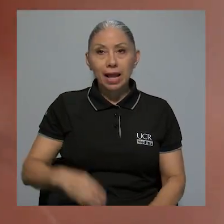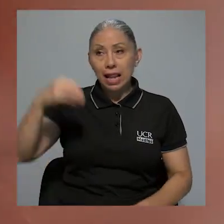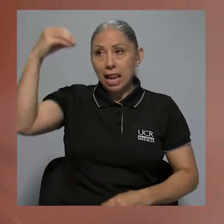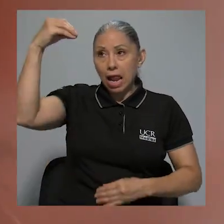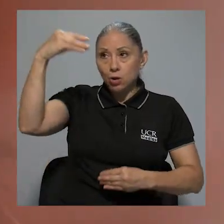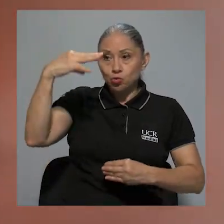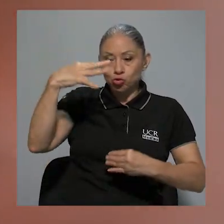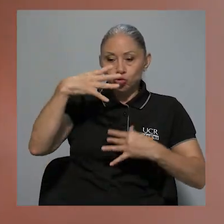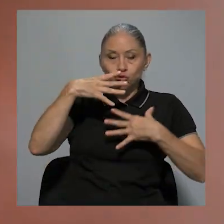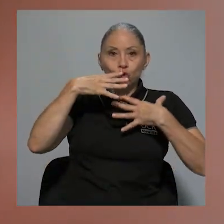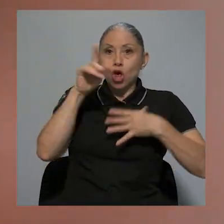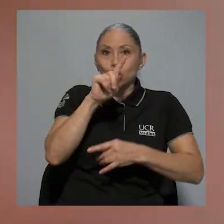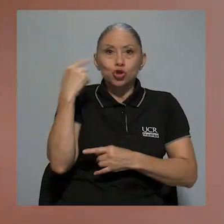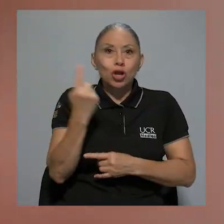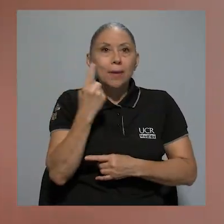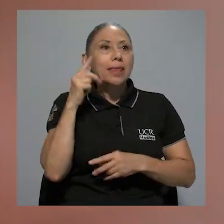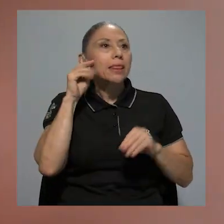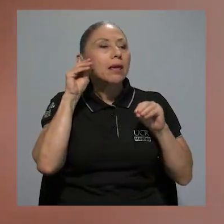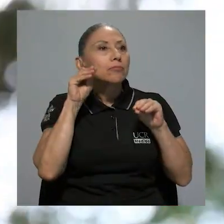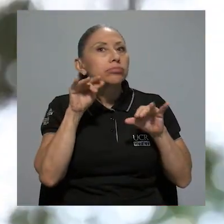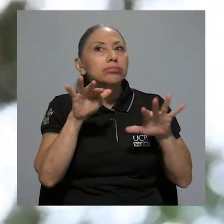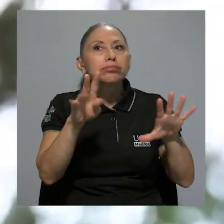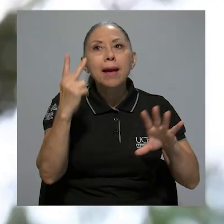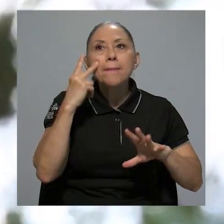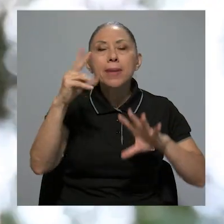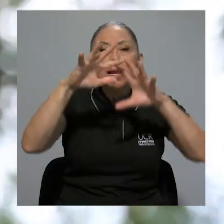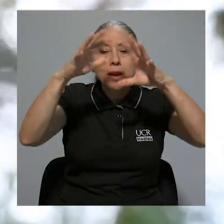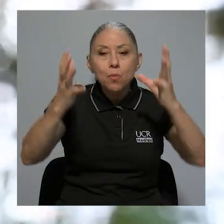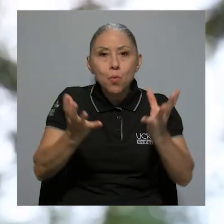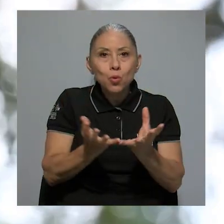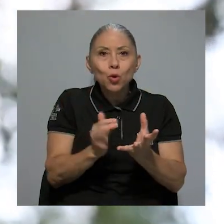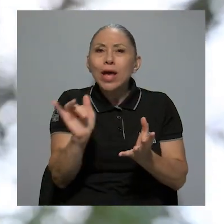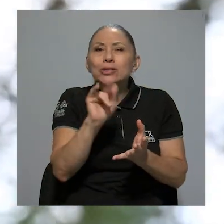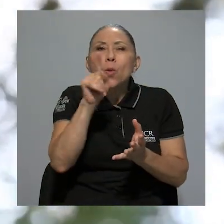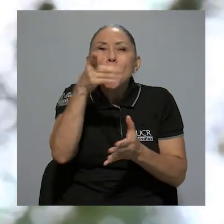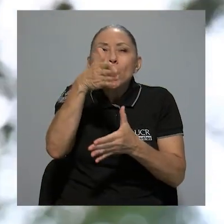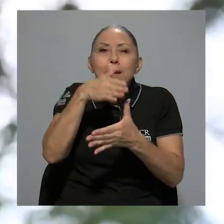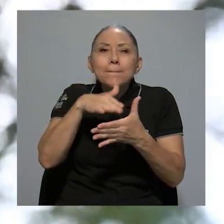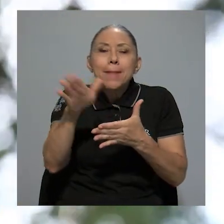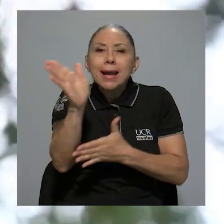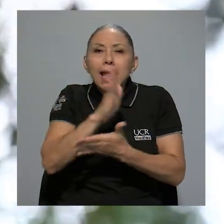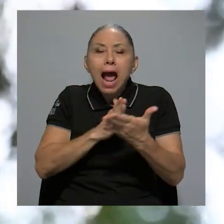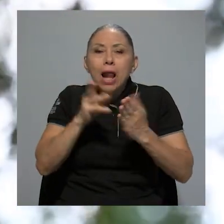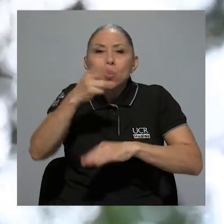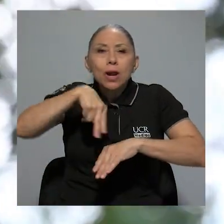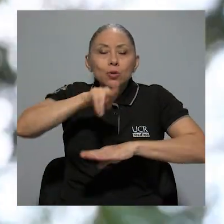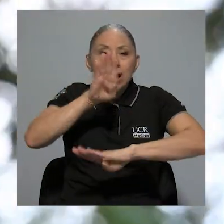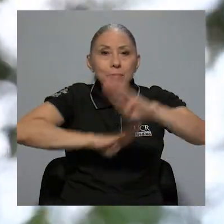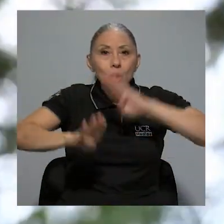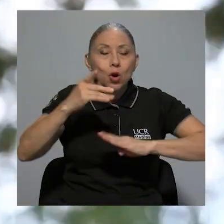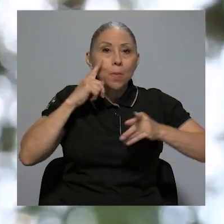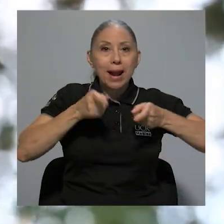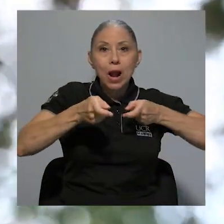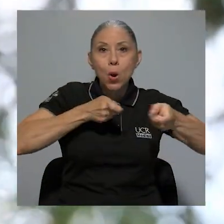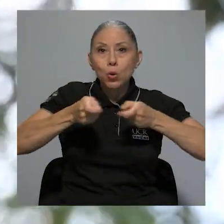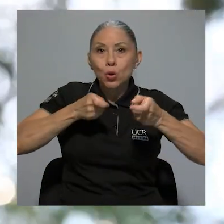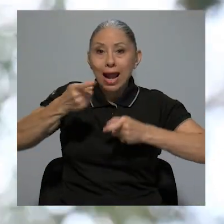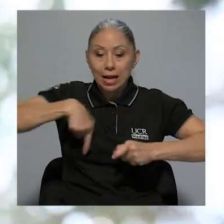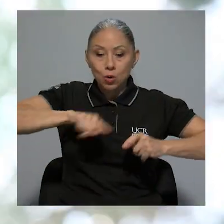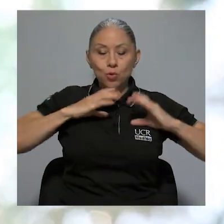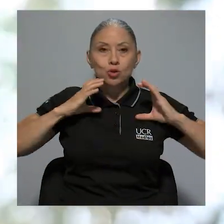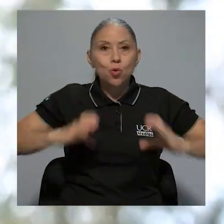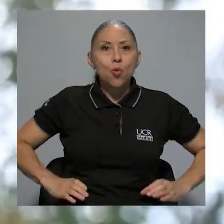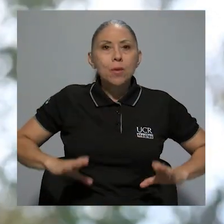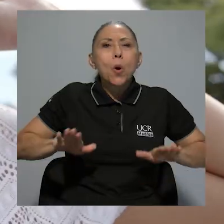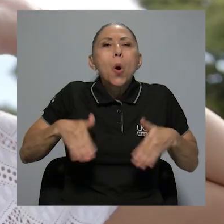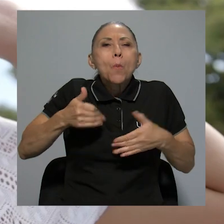La luz no solo permite ver el mundo, sino que actúa como un interruptor biológico que regula la forma en cómo funciona nuestro cuerpo día